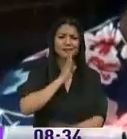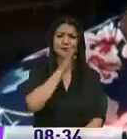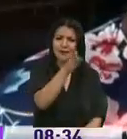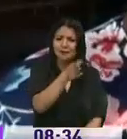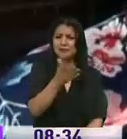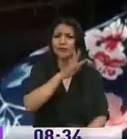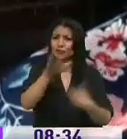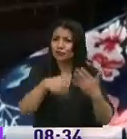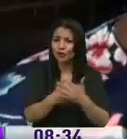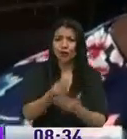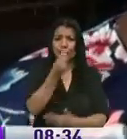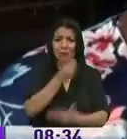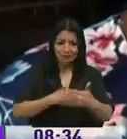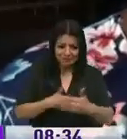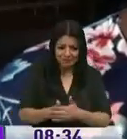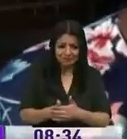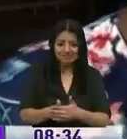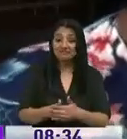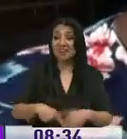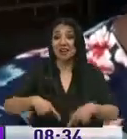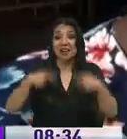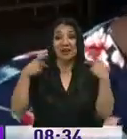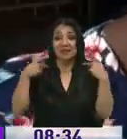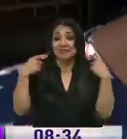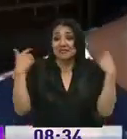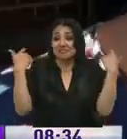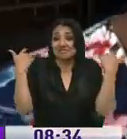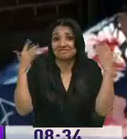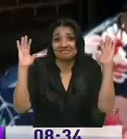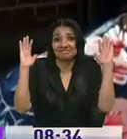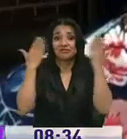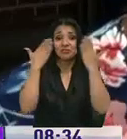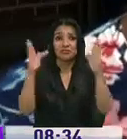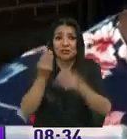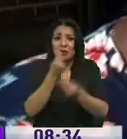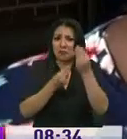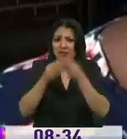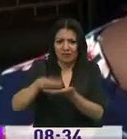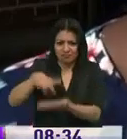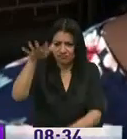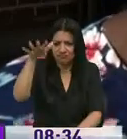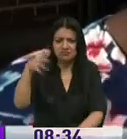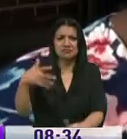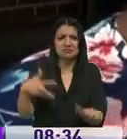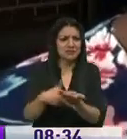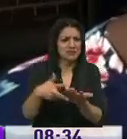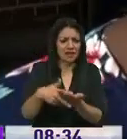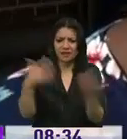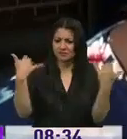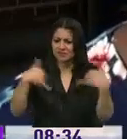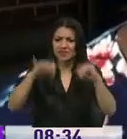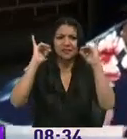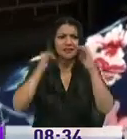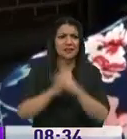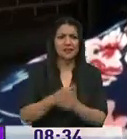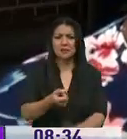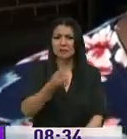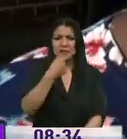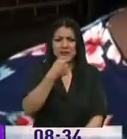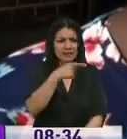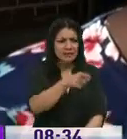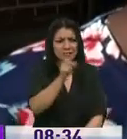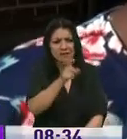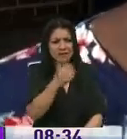sigo sobreviviendo? Todavía no entendemos. Fluye, fluye la comida, fluye el pasaje, fluye la pastilla, las